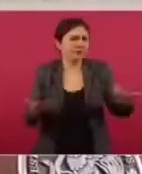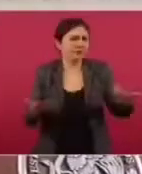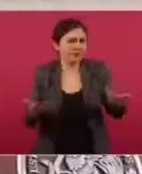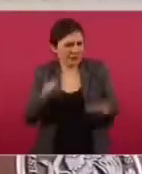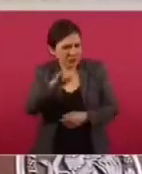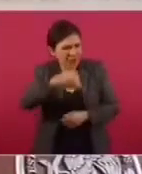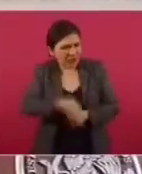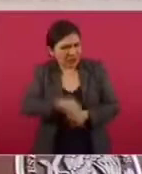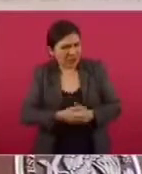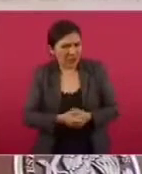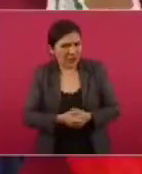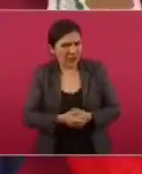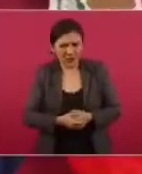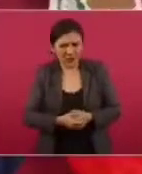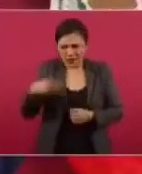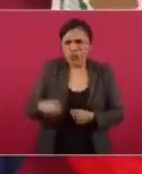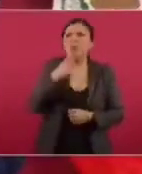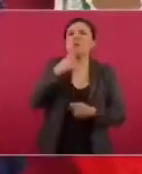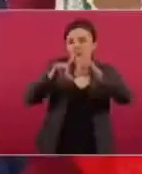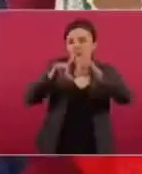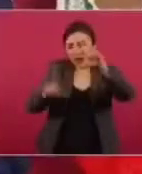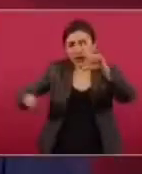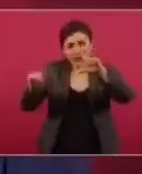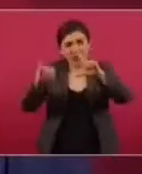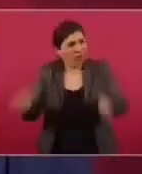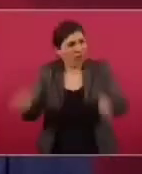comprometer nuestra soberanía?